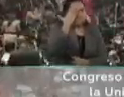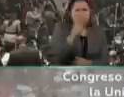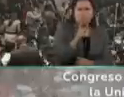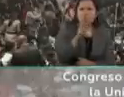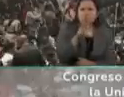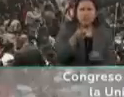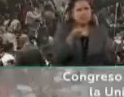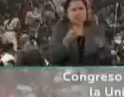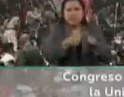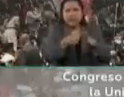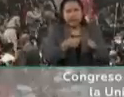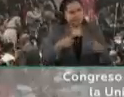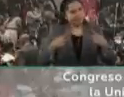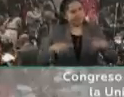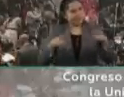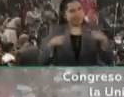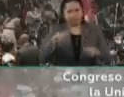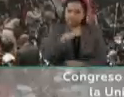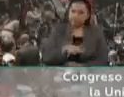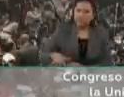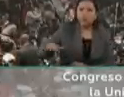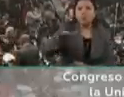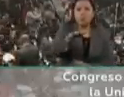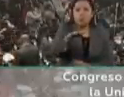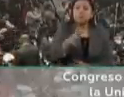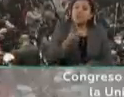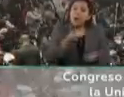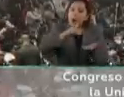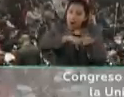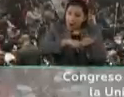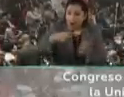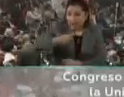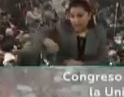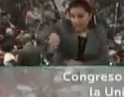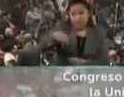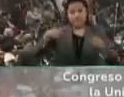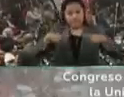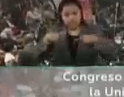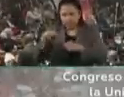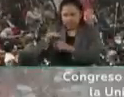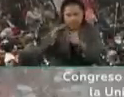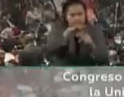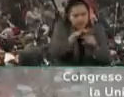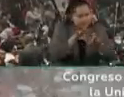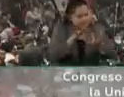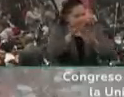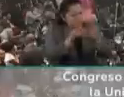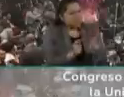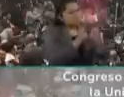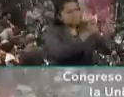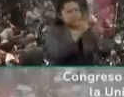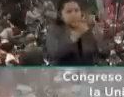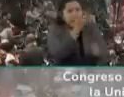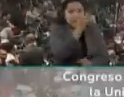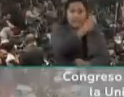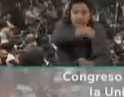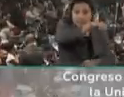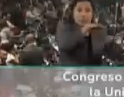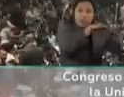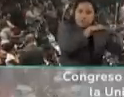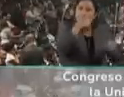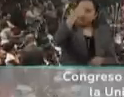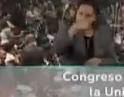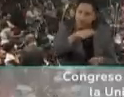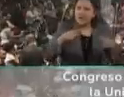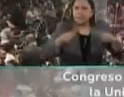pueblo, y que todo poder público dimana de él y se instituye en su beneficio. Incluso